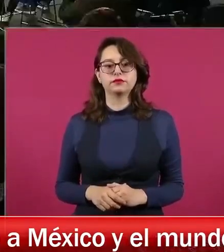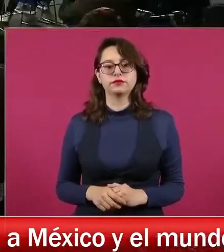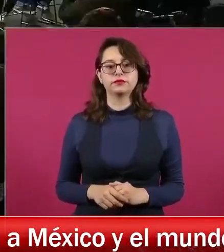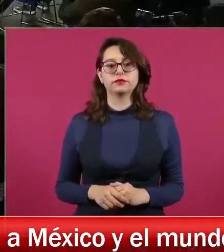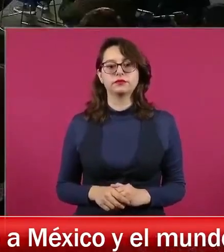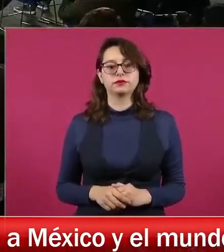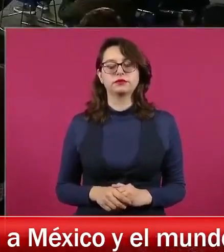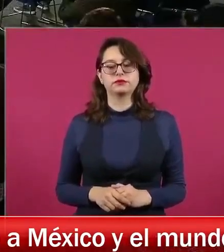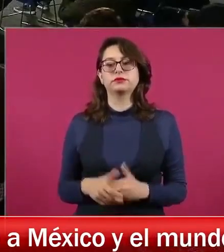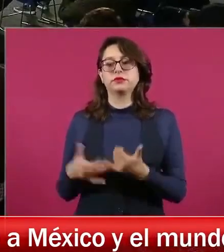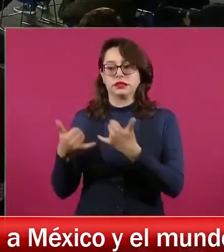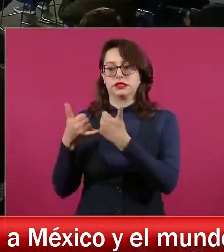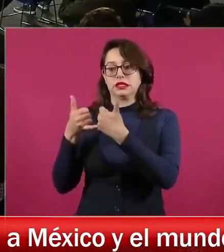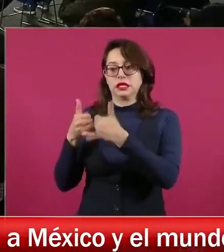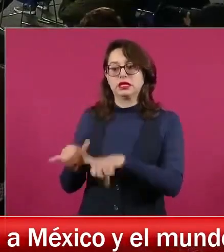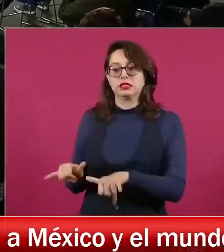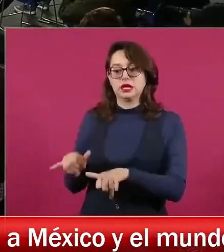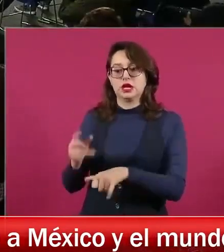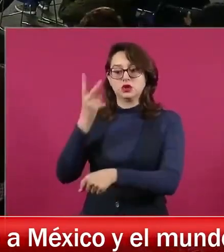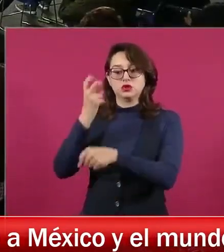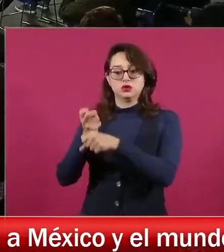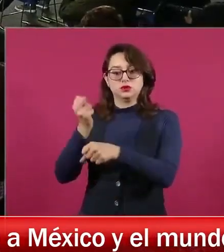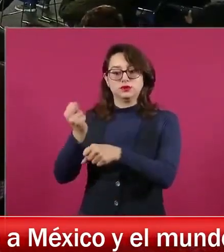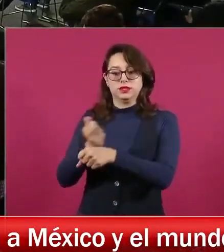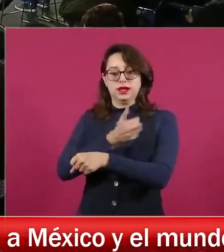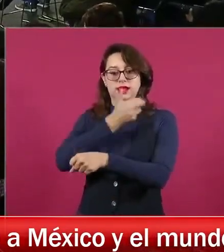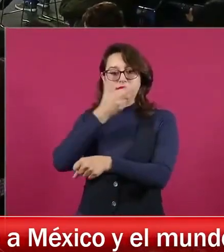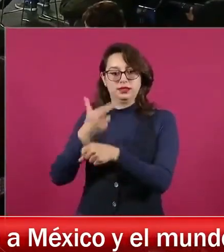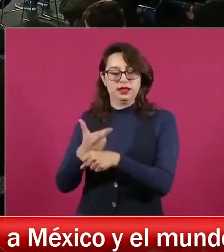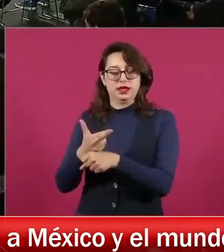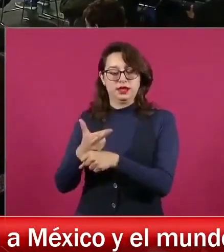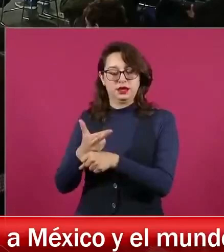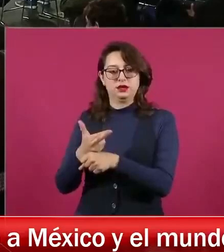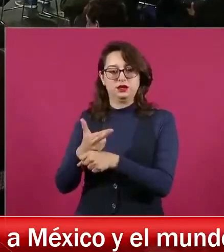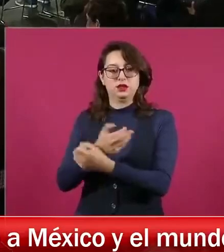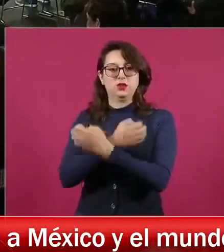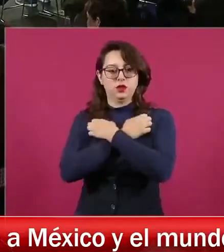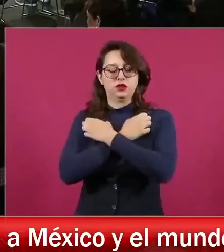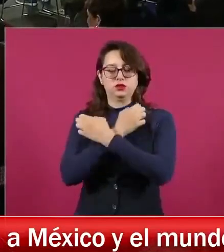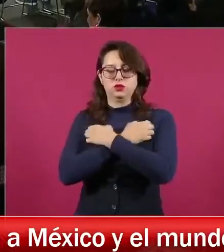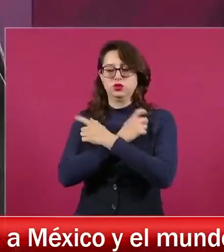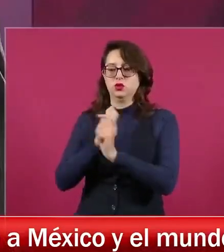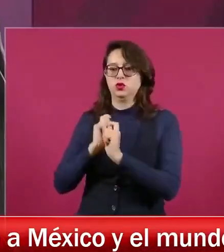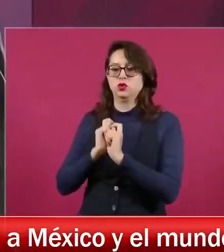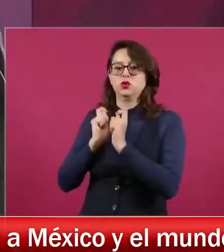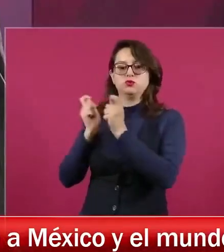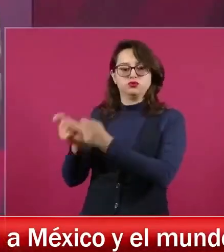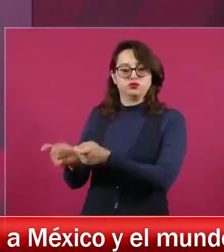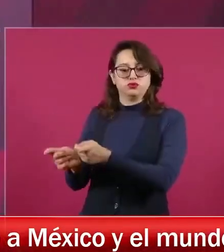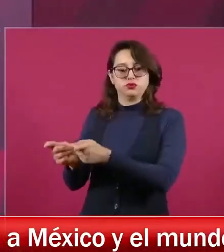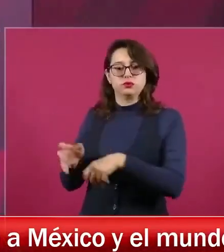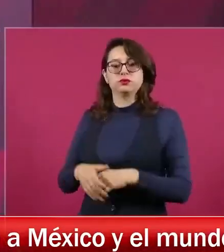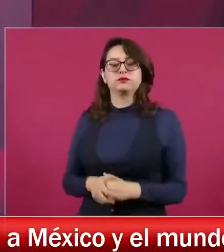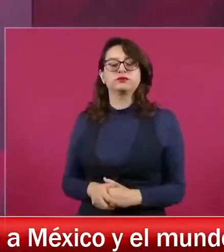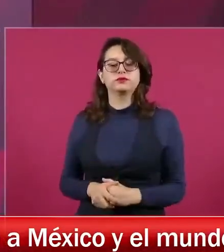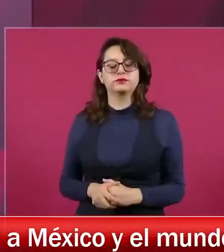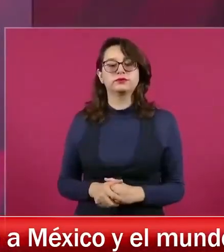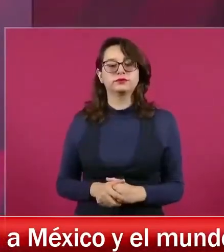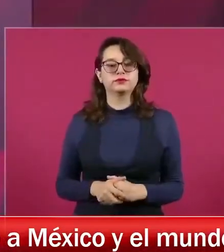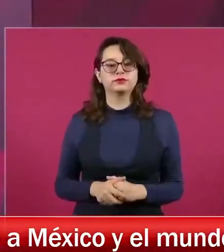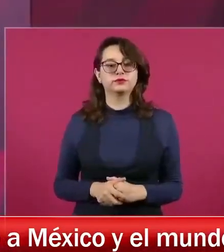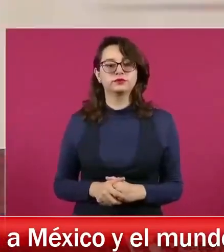porque su yerno ocupa la subsecretaría de educación pública le entregan